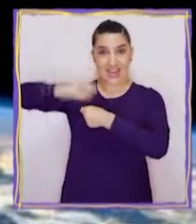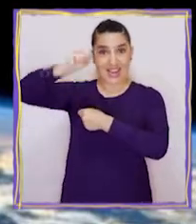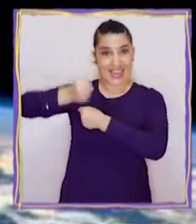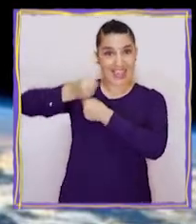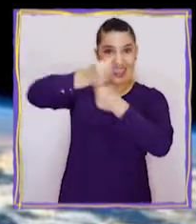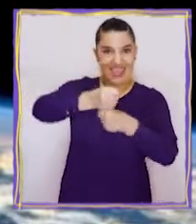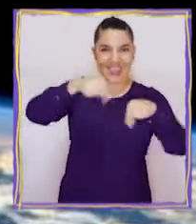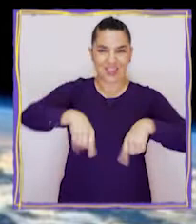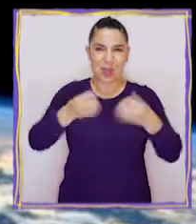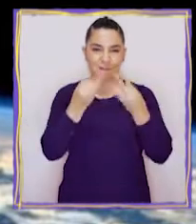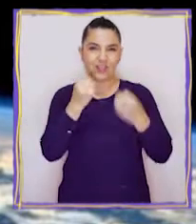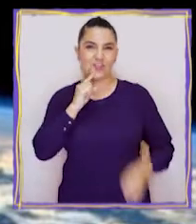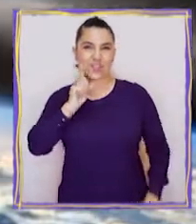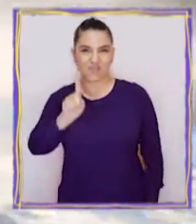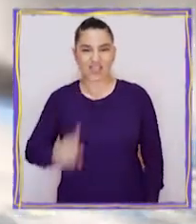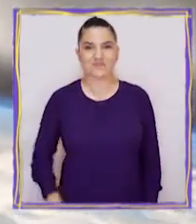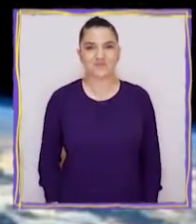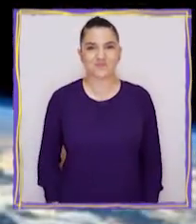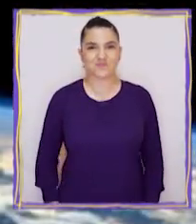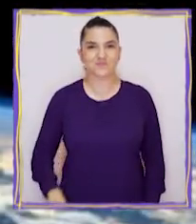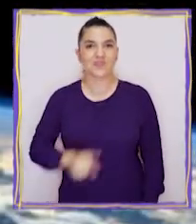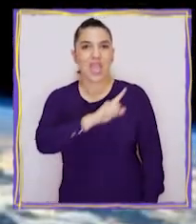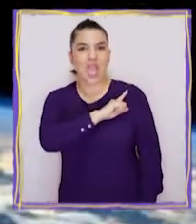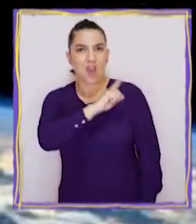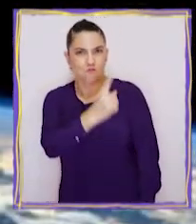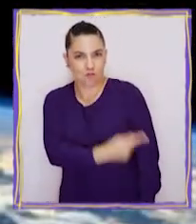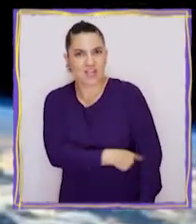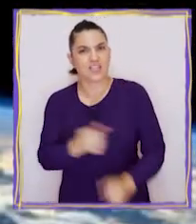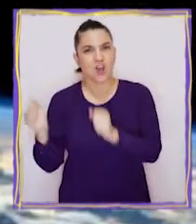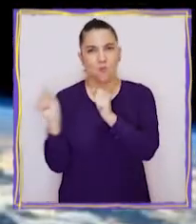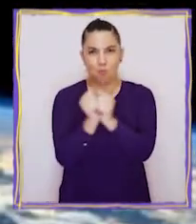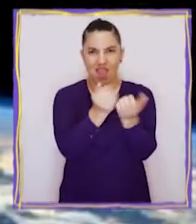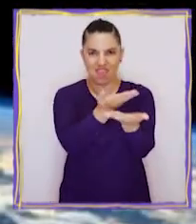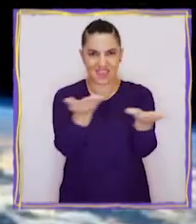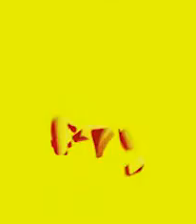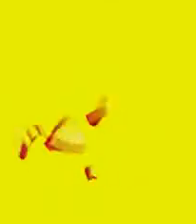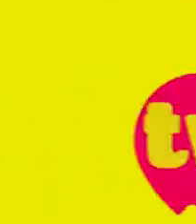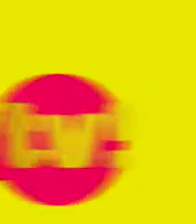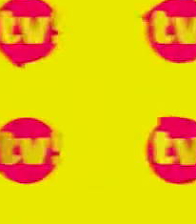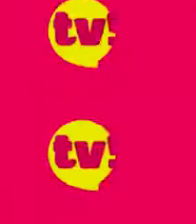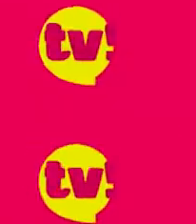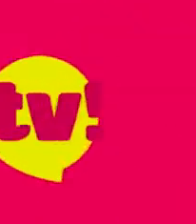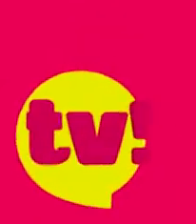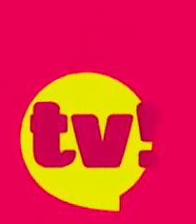Jedi, y esto fue Aprendo TV. Que la fuerza los acompañe.